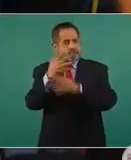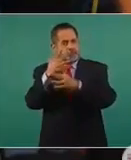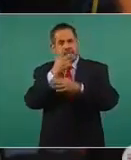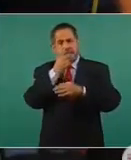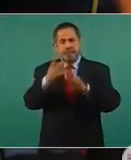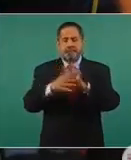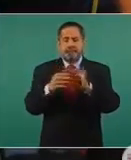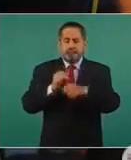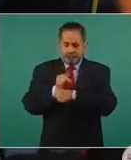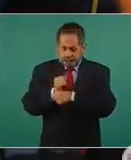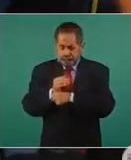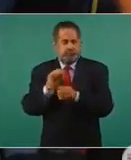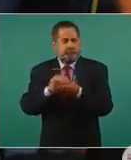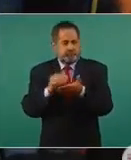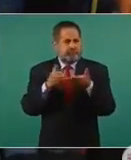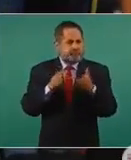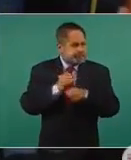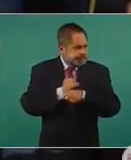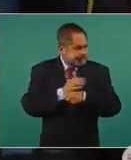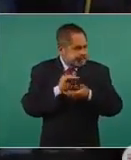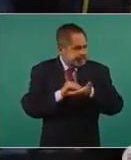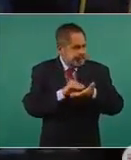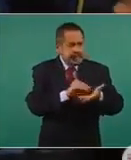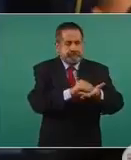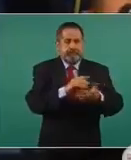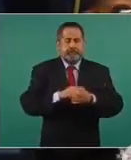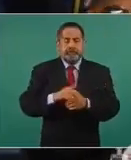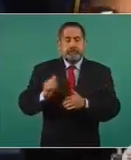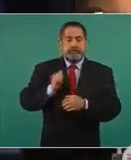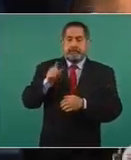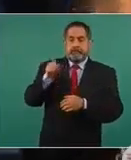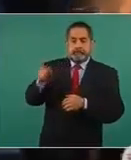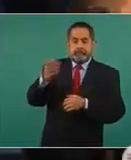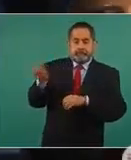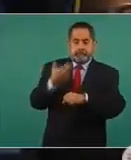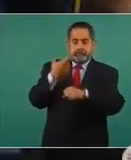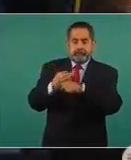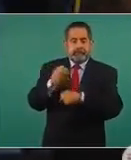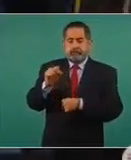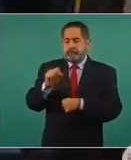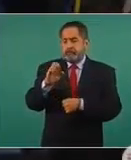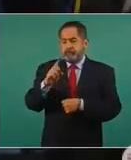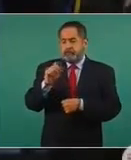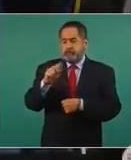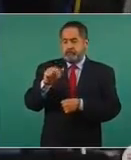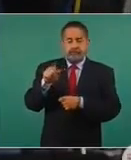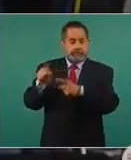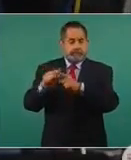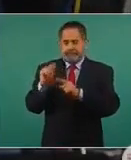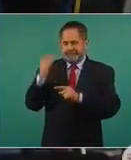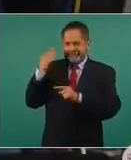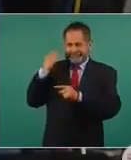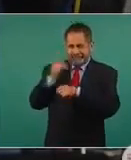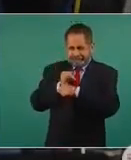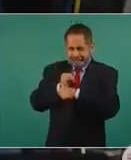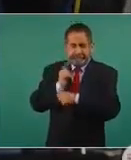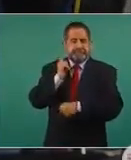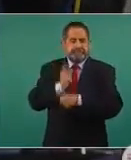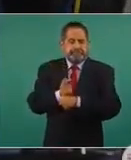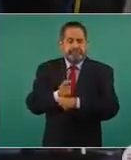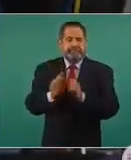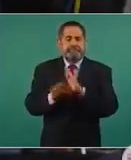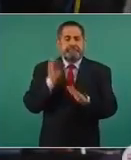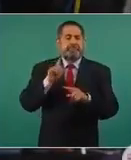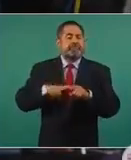que la investigación seguía abierta, y aprovechando que está aquí el secretario de la Defensa Nacional, una investigación apenas hace unos días,